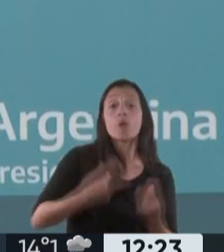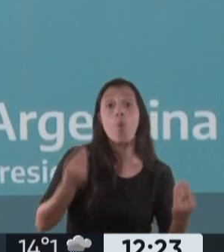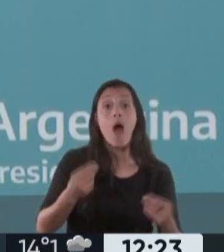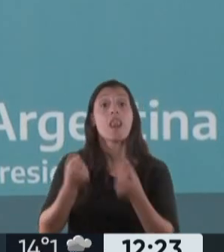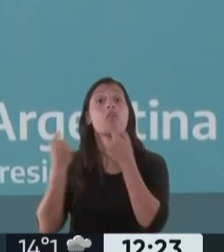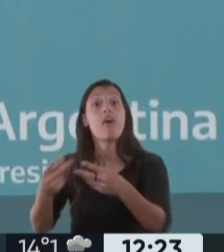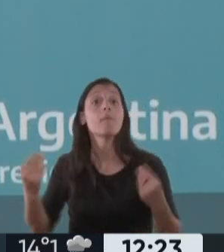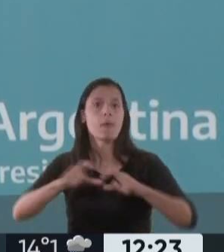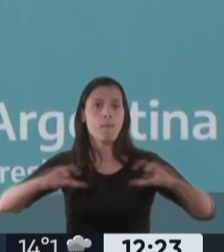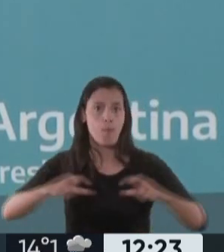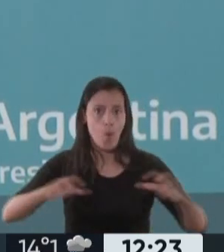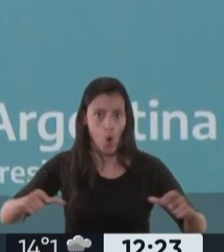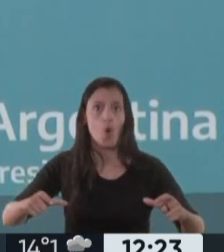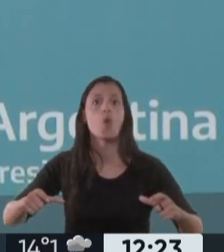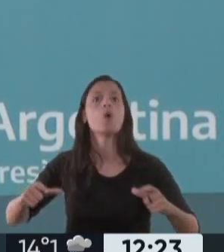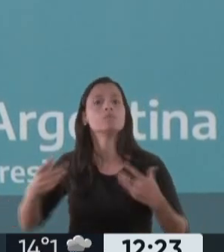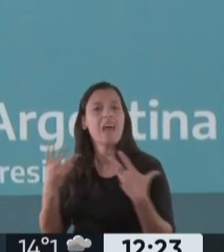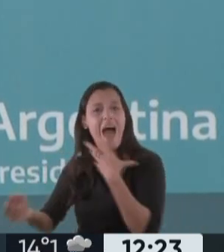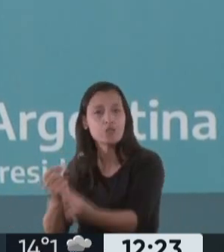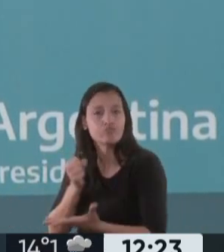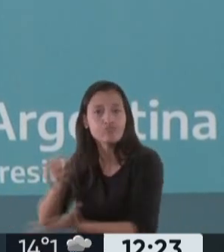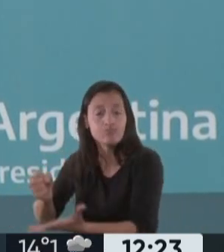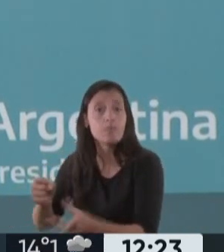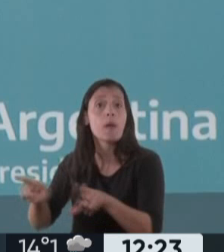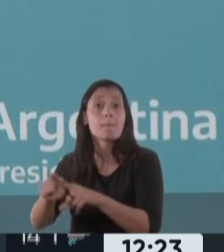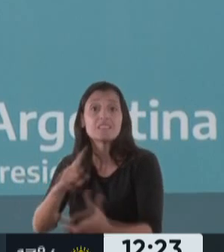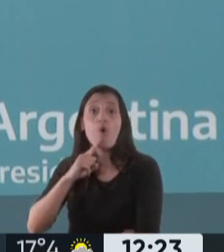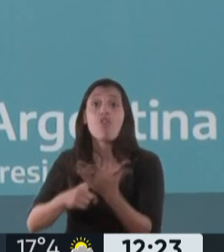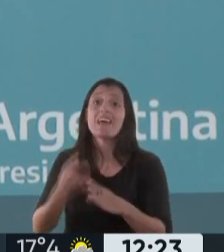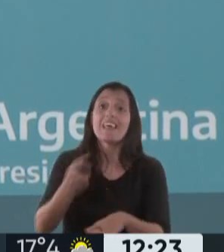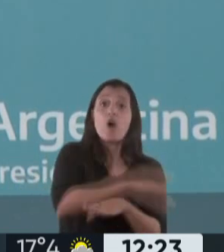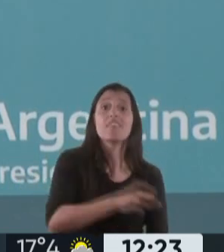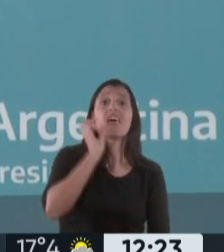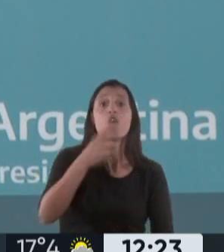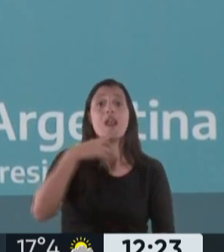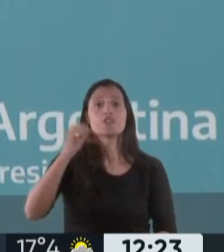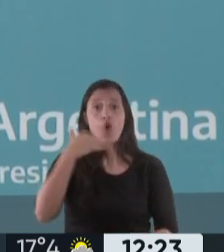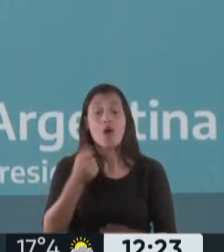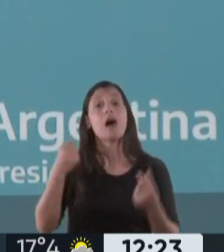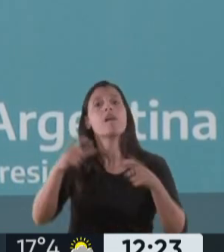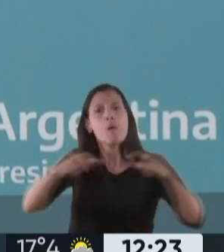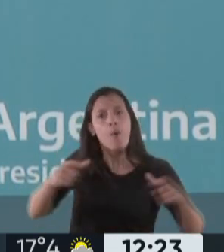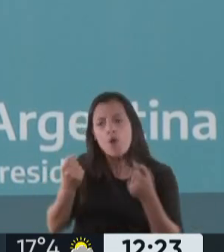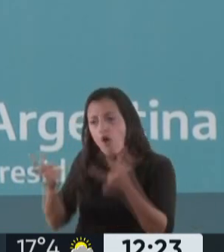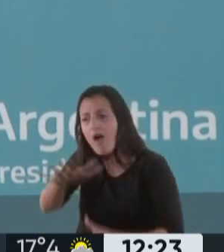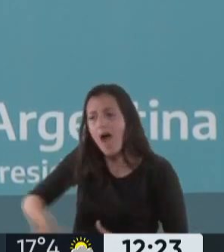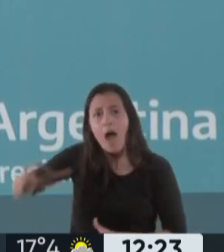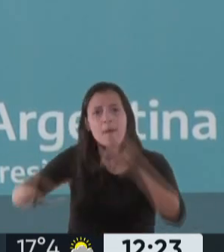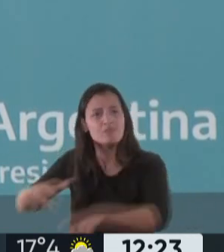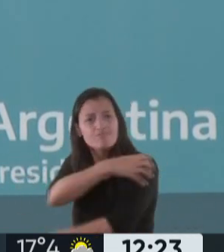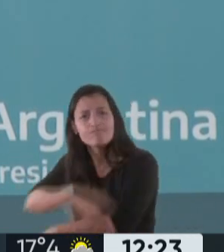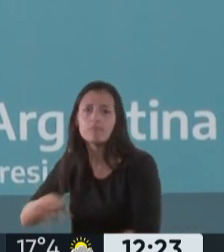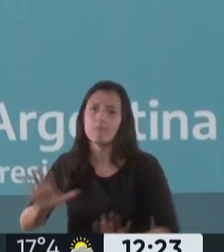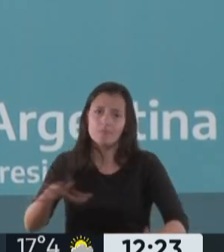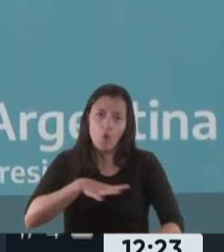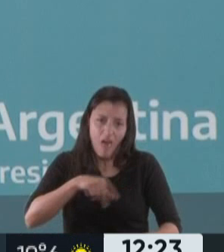del bono a partir de lo que fue el decreto del dólar soja. Ese bono a la indigencia está siendo trabajado, y hoy lo refirió